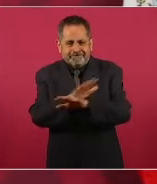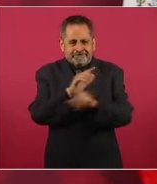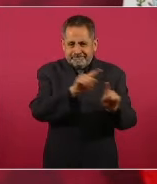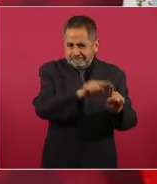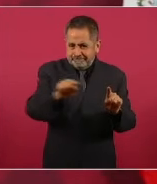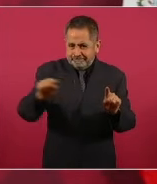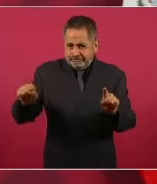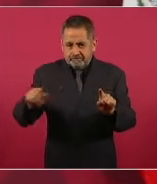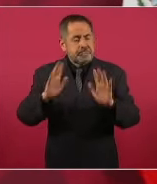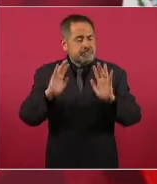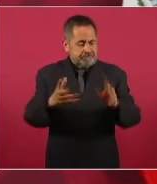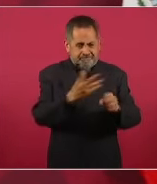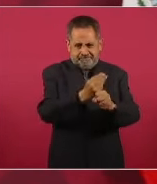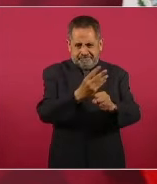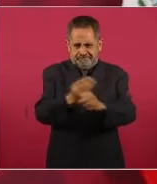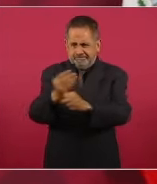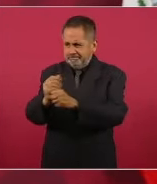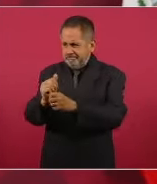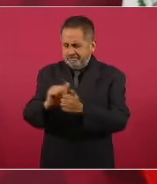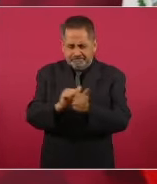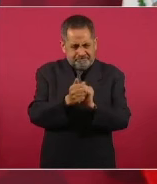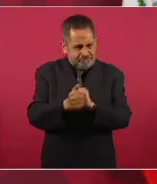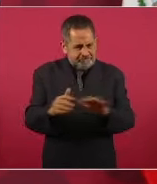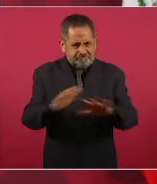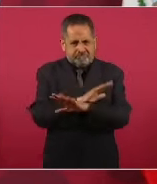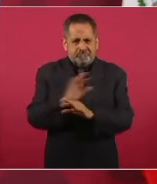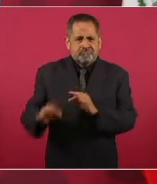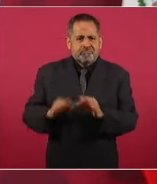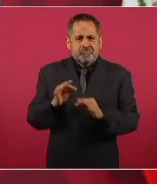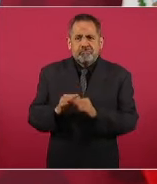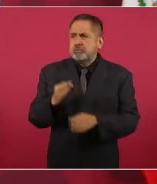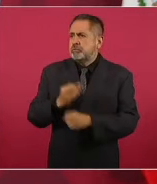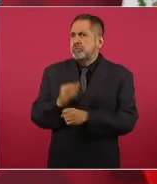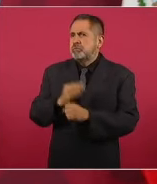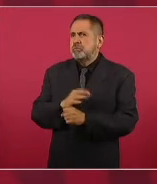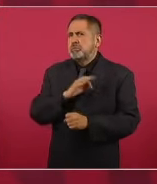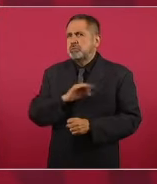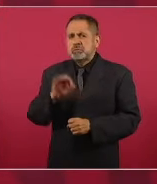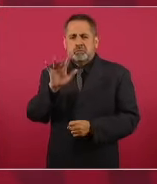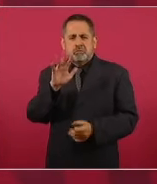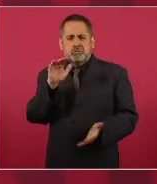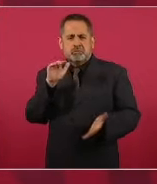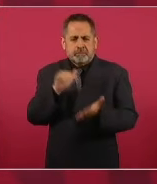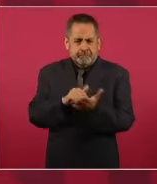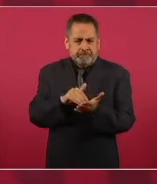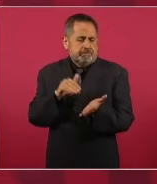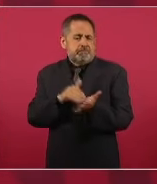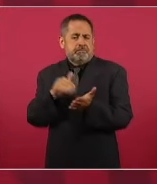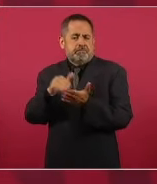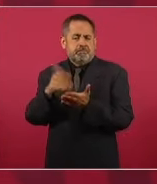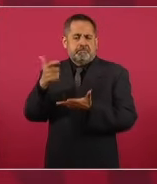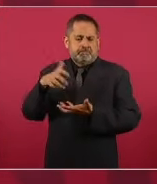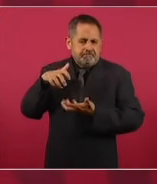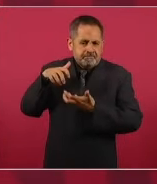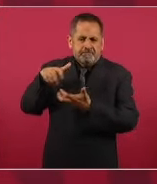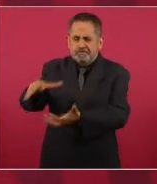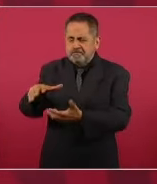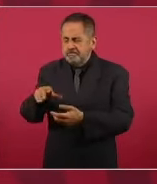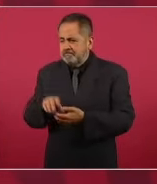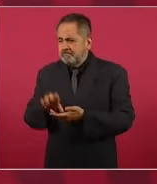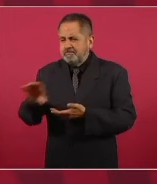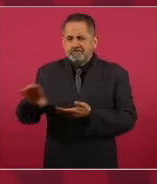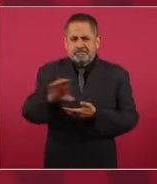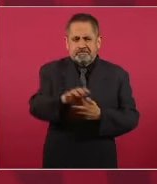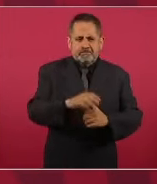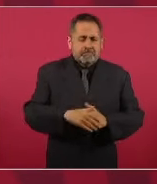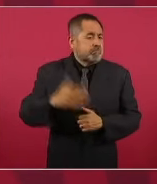Hasta el día de hoy ya llevamos como 50,000 millones de pesos destinados, eso